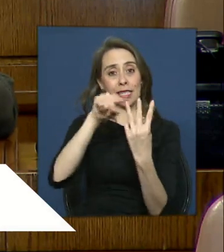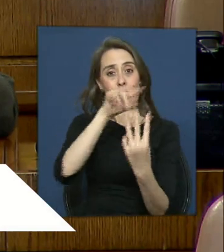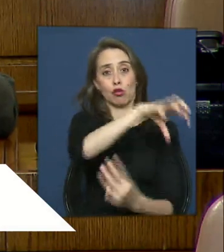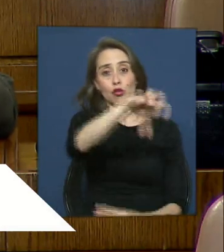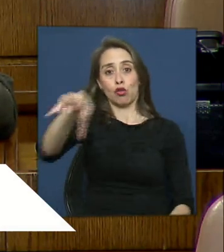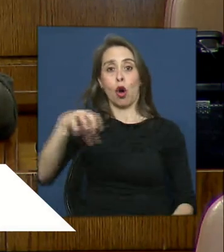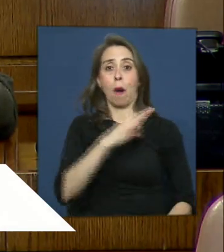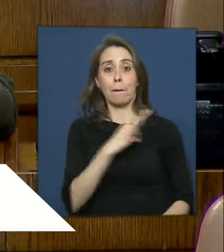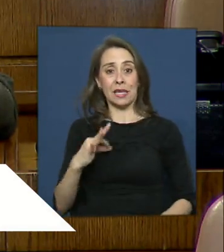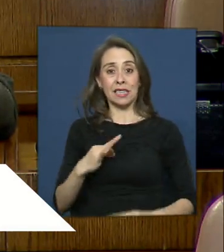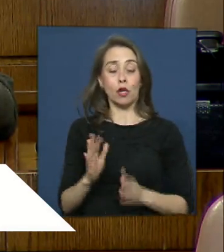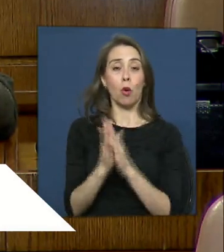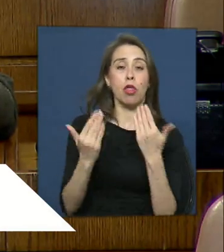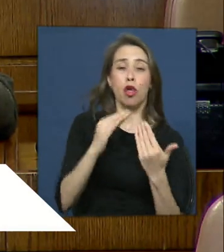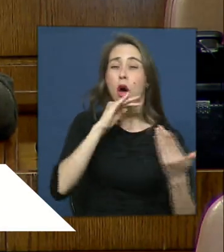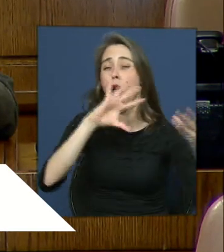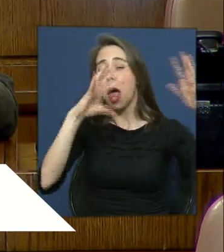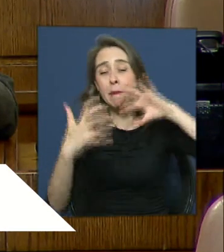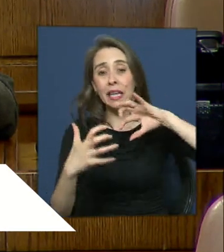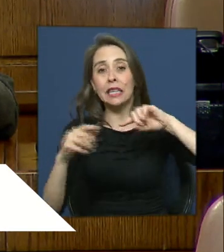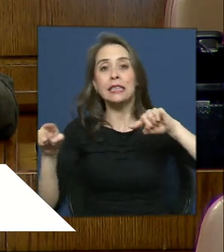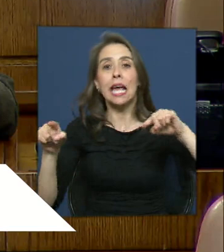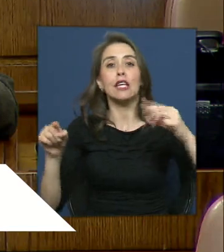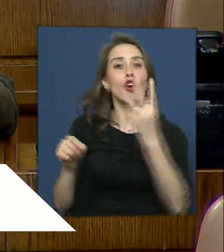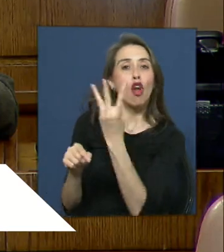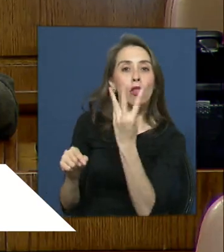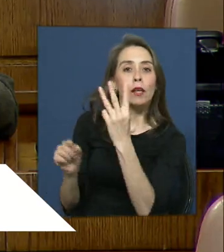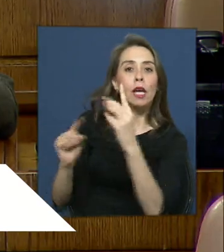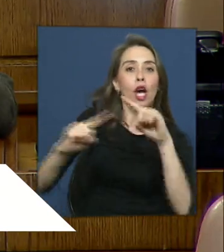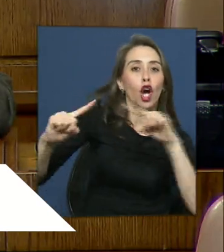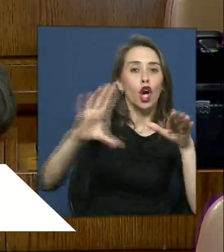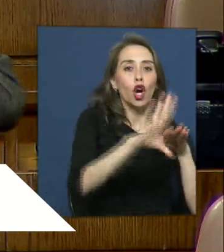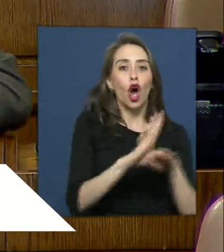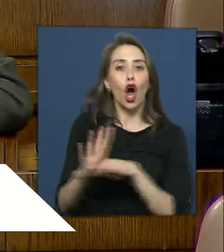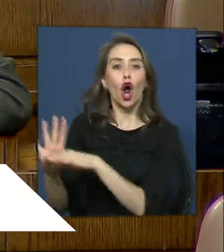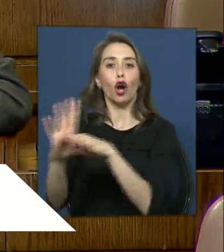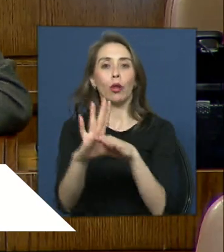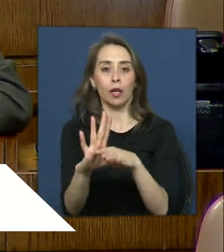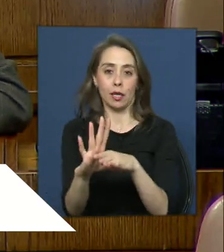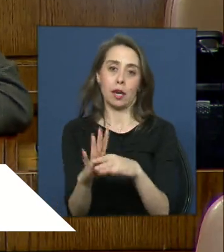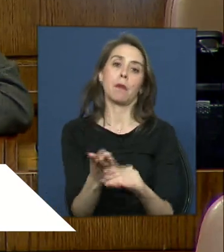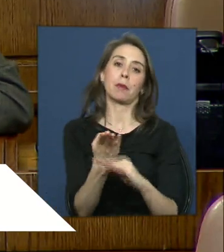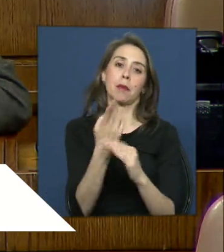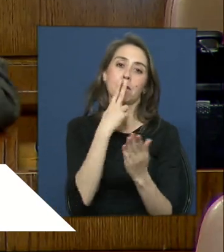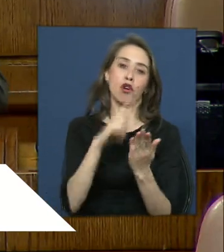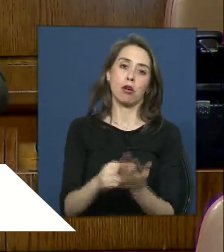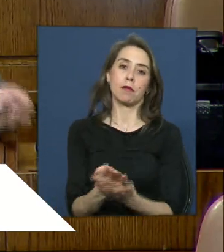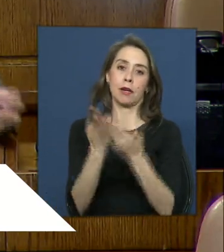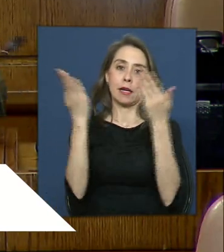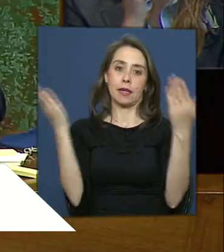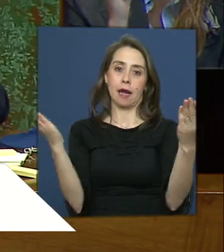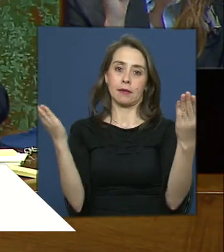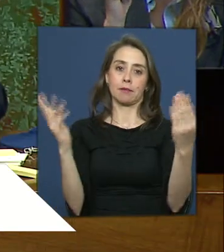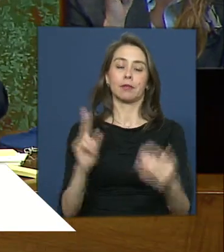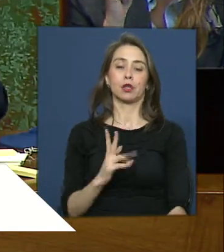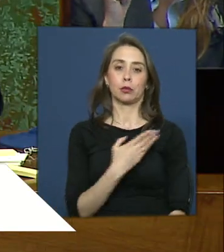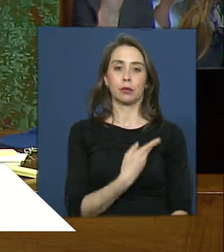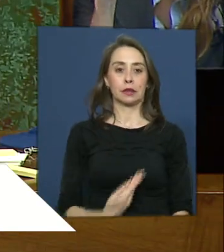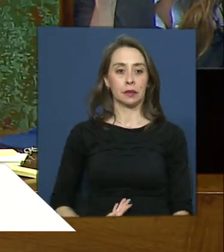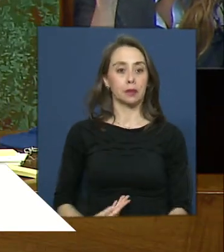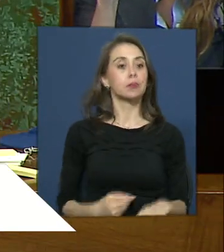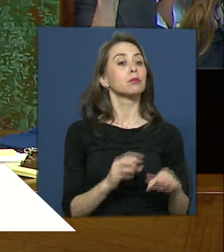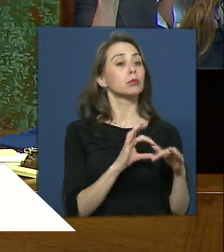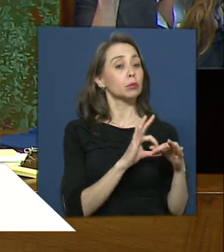que se coordinan para las emergencias. Por esa razón solicitamos estos oficios, señor presidente. He dicho. Gracias,